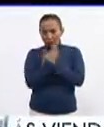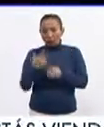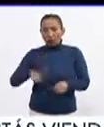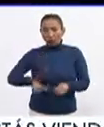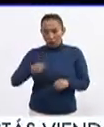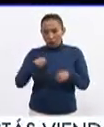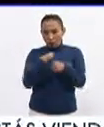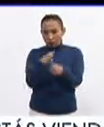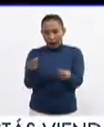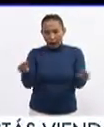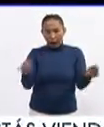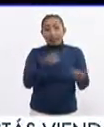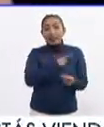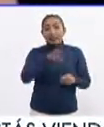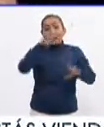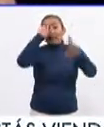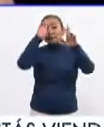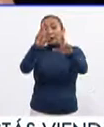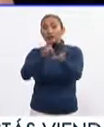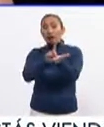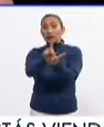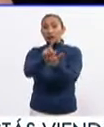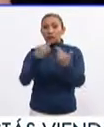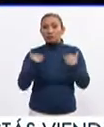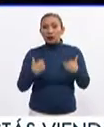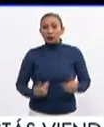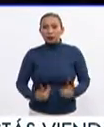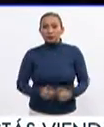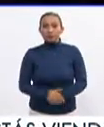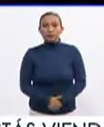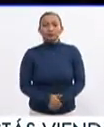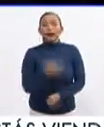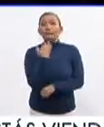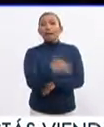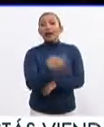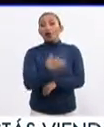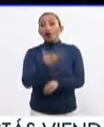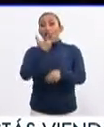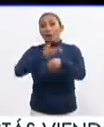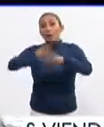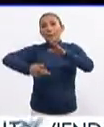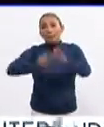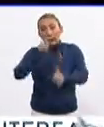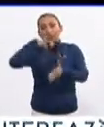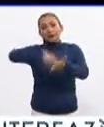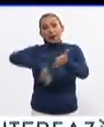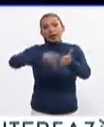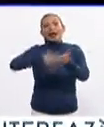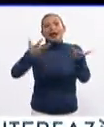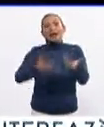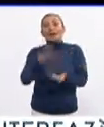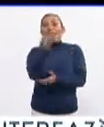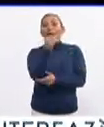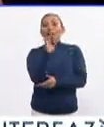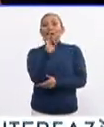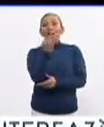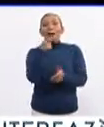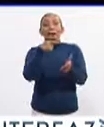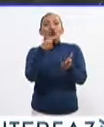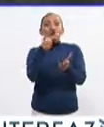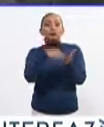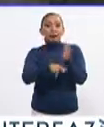el Estado debe ser el respeto a los derechos humanos, mientras que la octava reforma se realizó el 9 de febrero